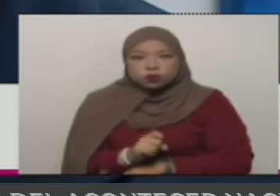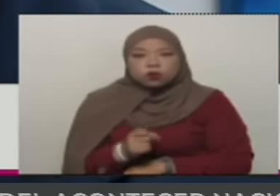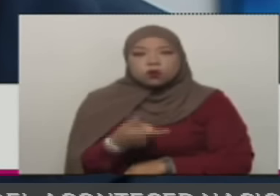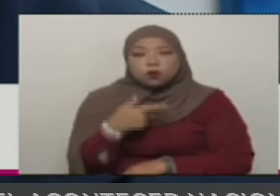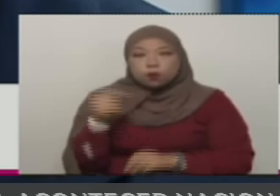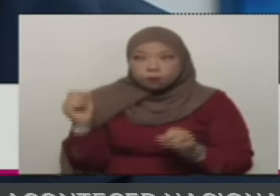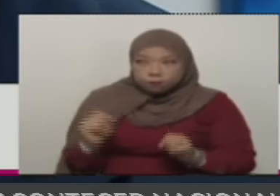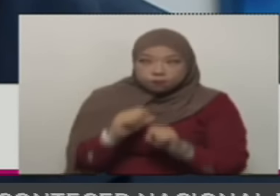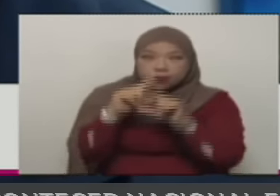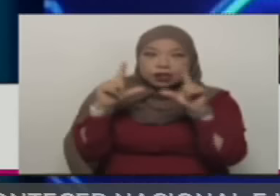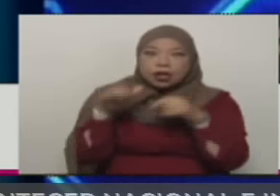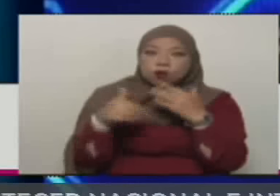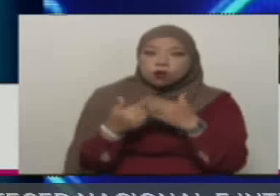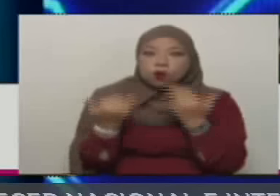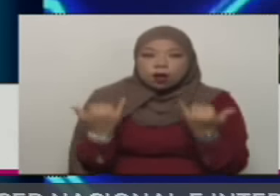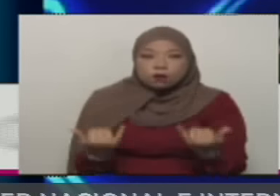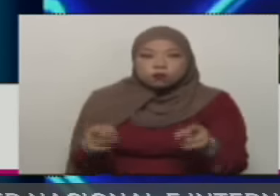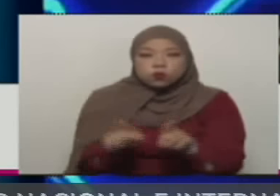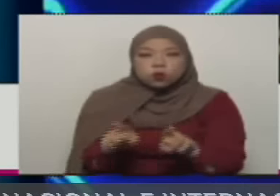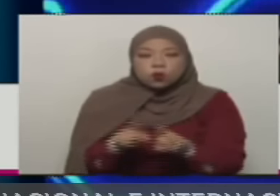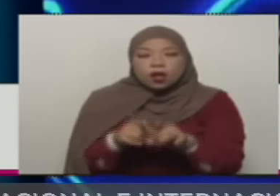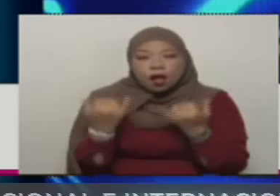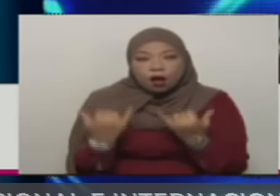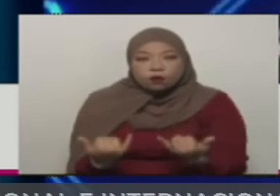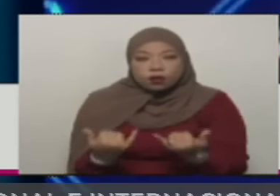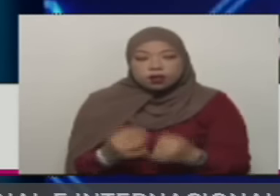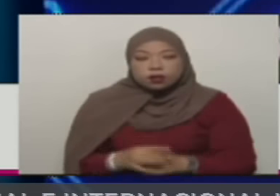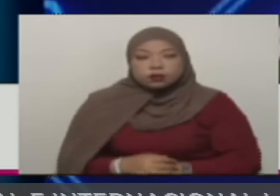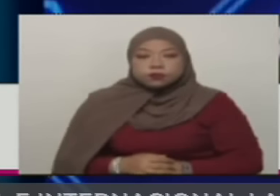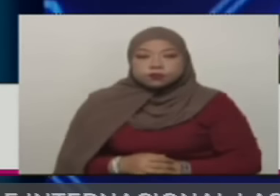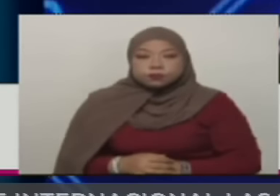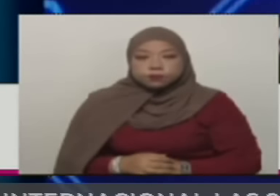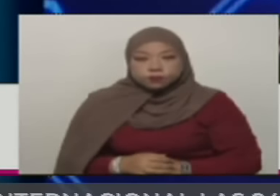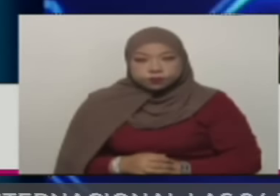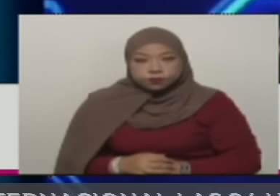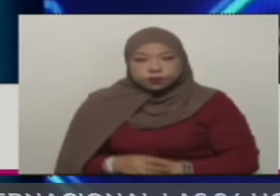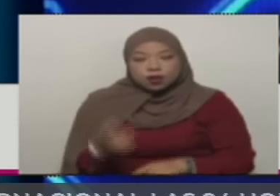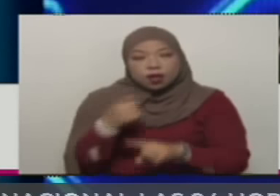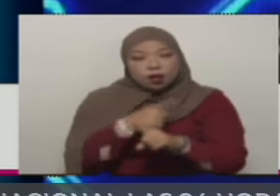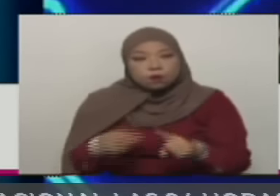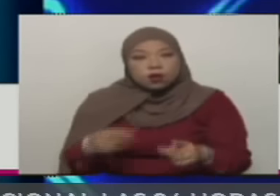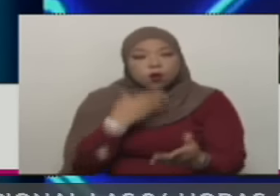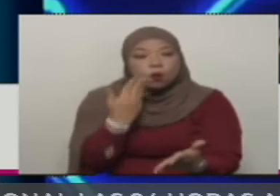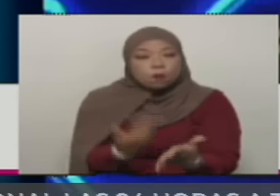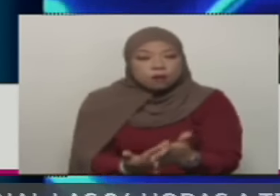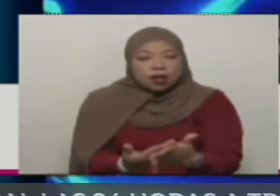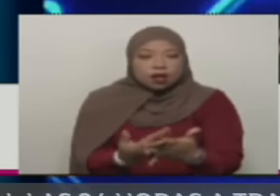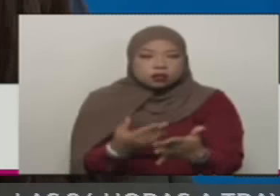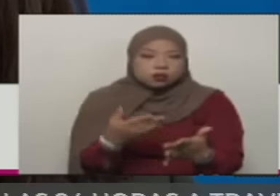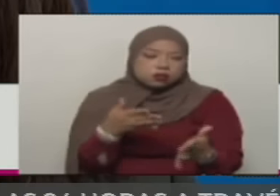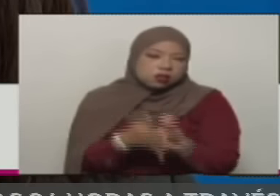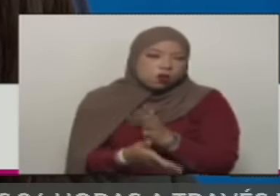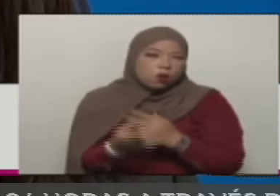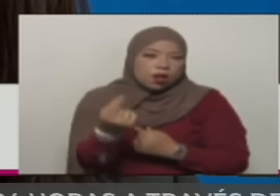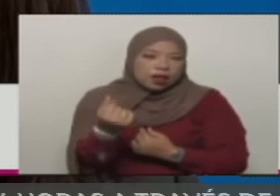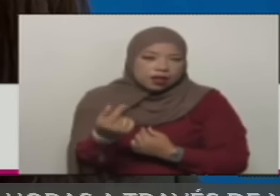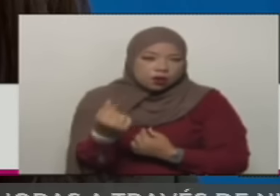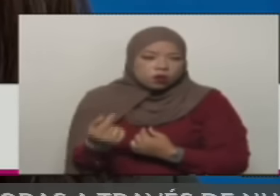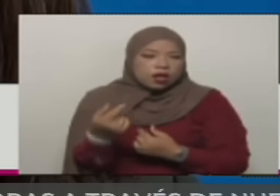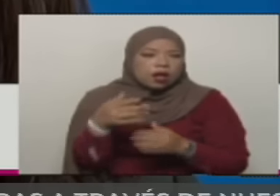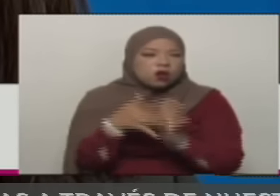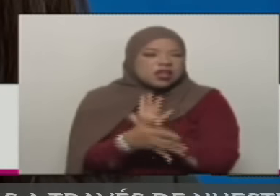milagro, es un milagro, pero es un plan también, es un concepto de la economía que hemos